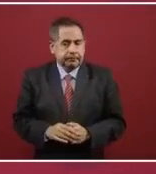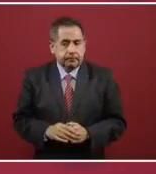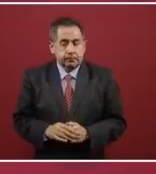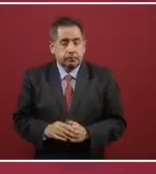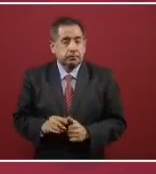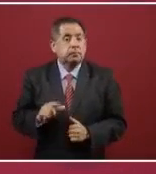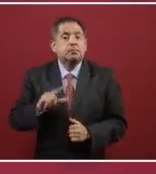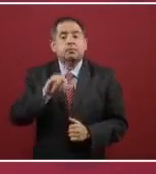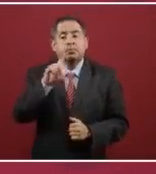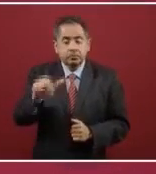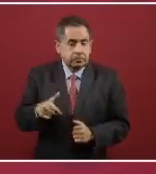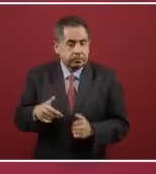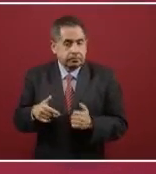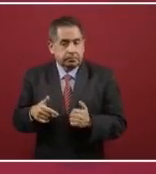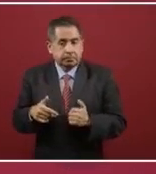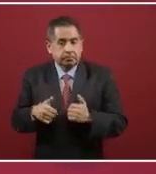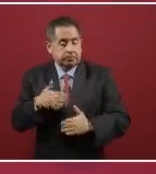Ya cuando